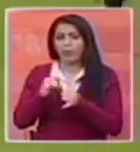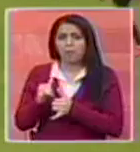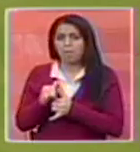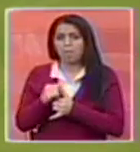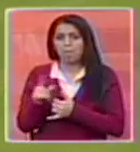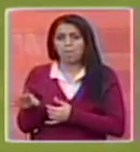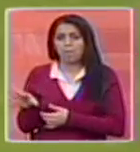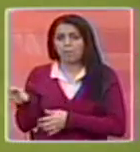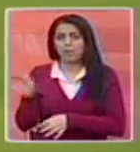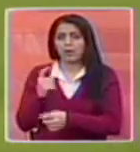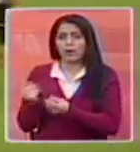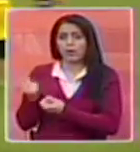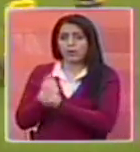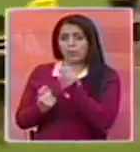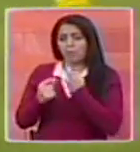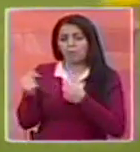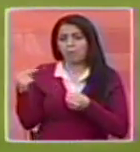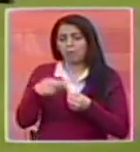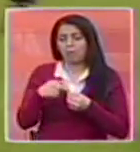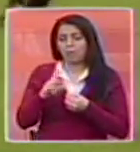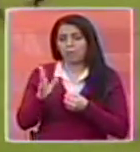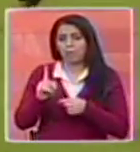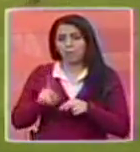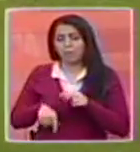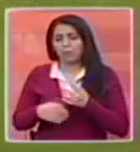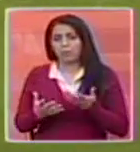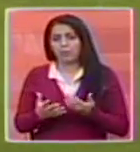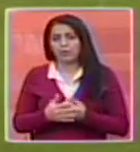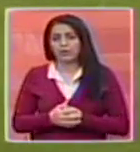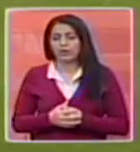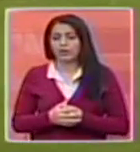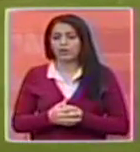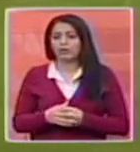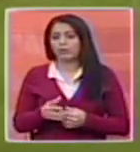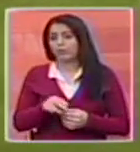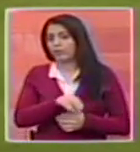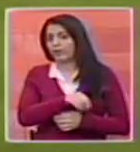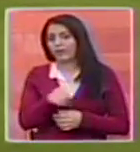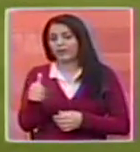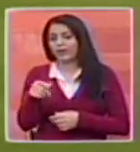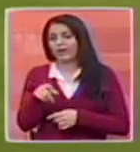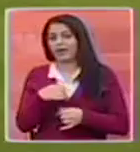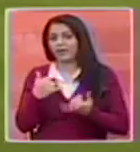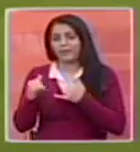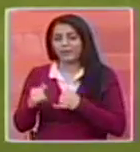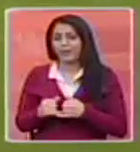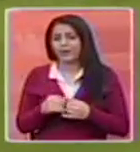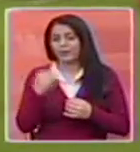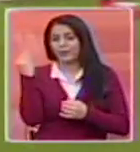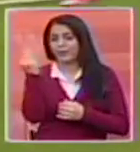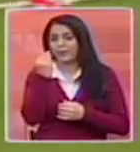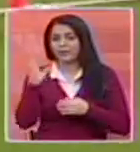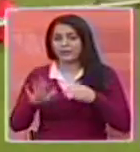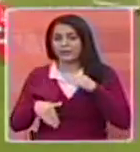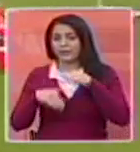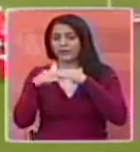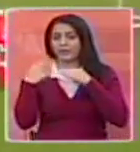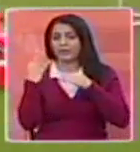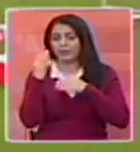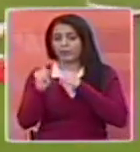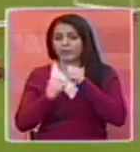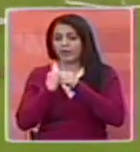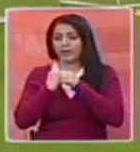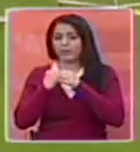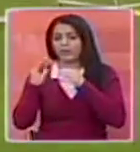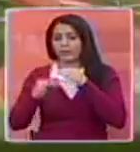ante Universidad Católica se enfrentaron ante la selección ecuatoriana sub-19. Una de las figuras del encuentro fue Hernán Lino, que defendió la